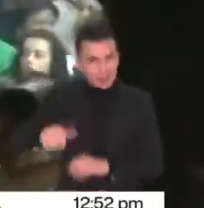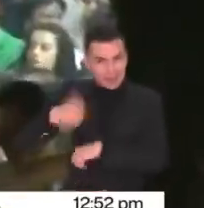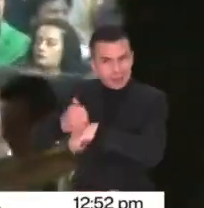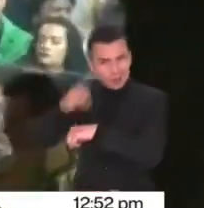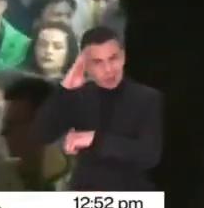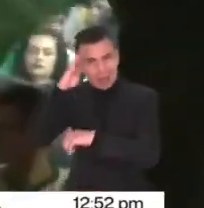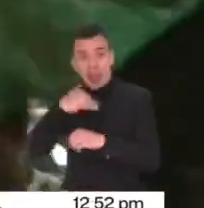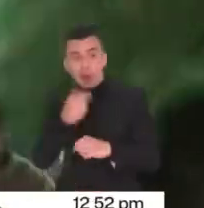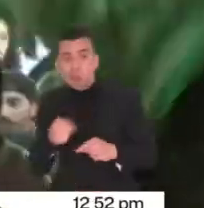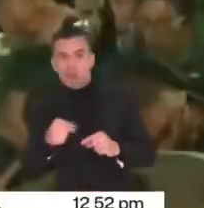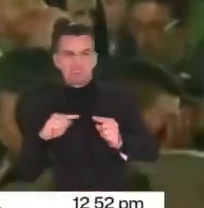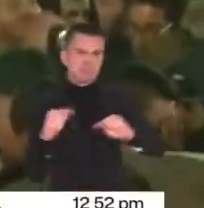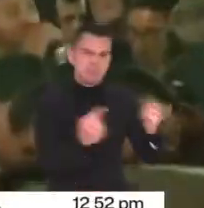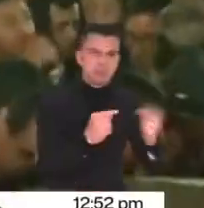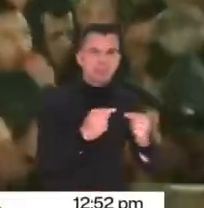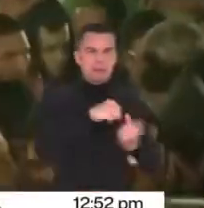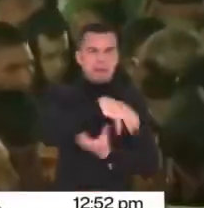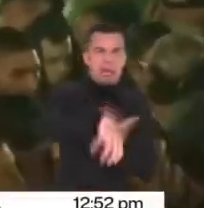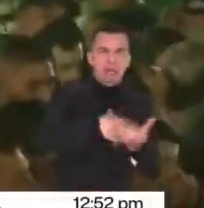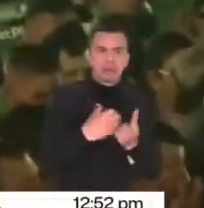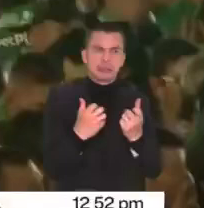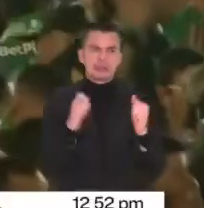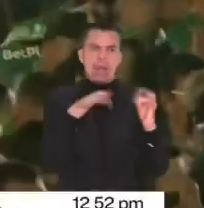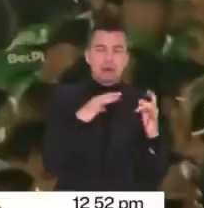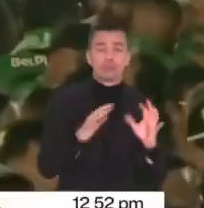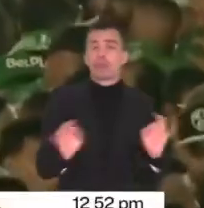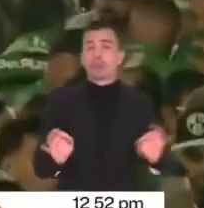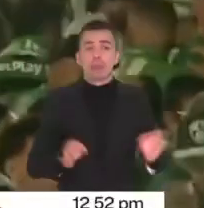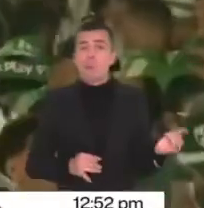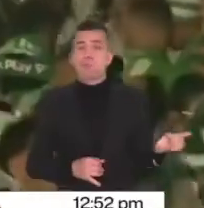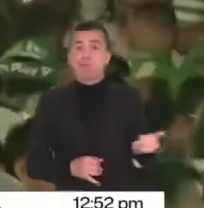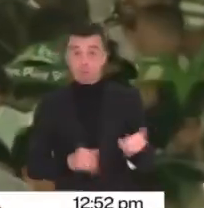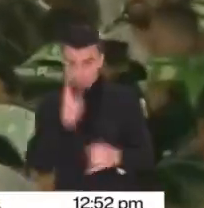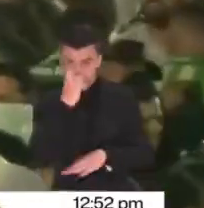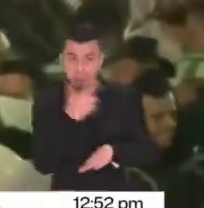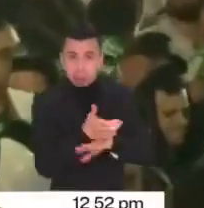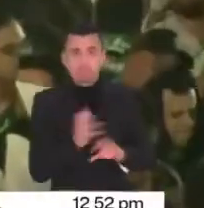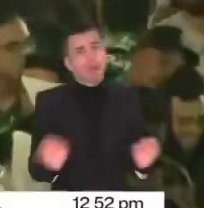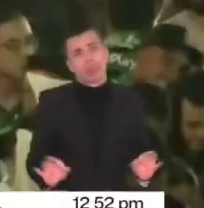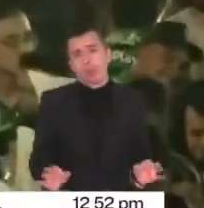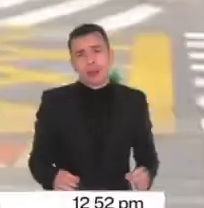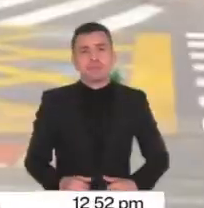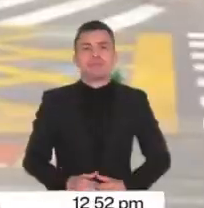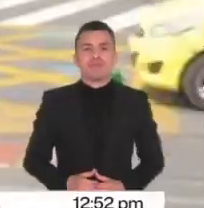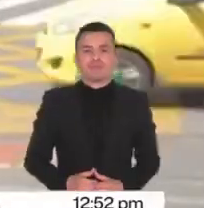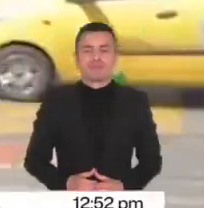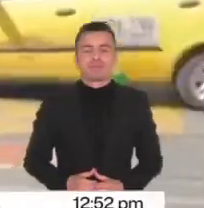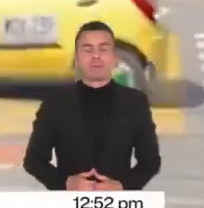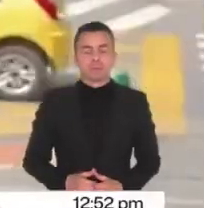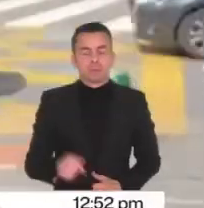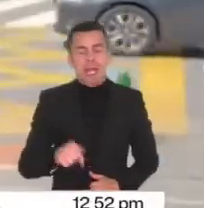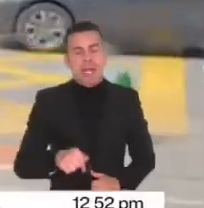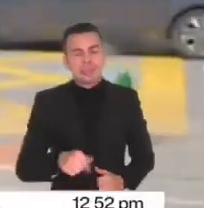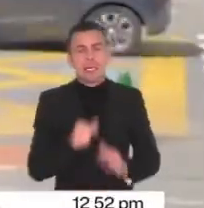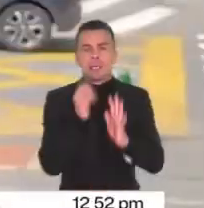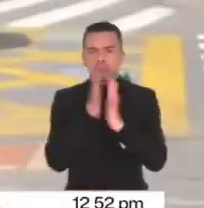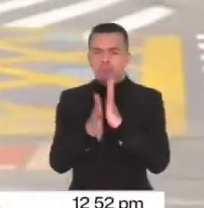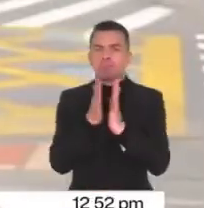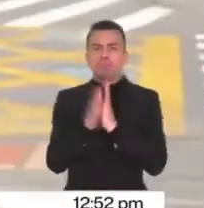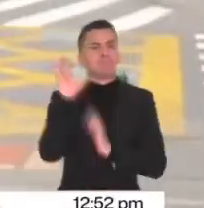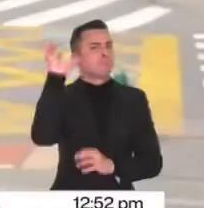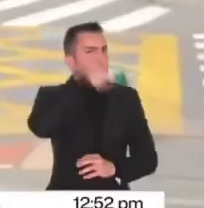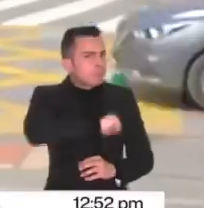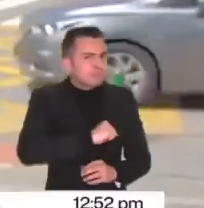riñas, alteraciones del orden público y tampoco hubo homicidios. Este hecho nos manifiesta que